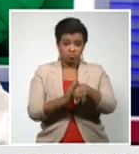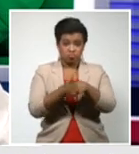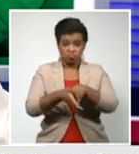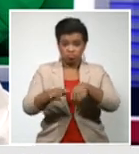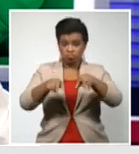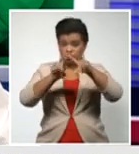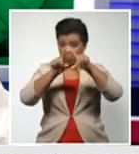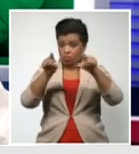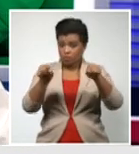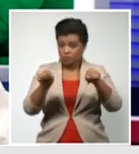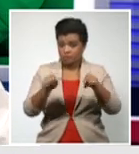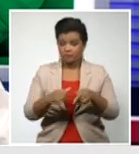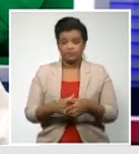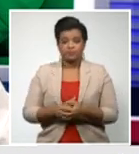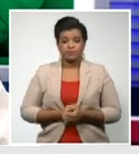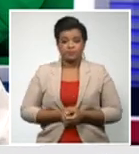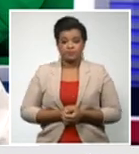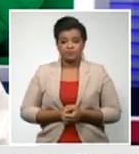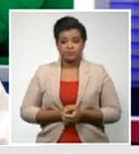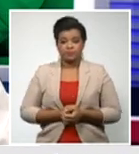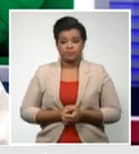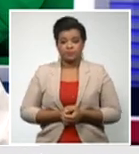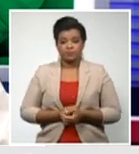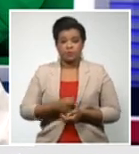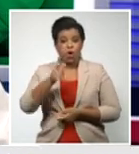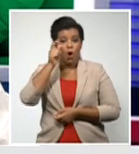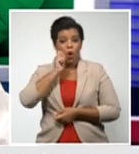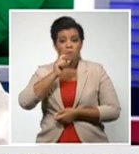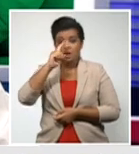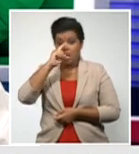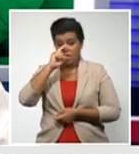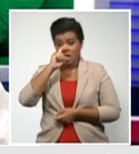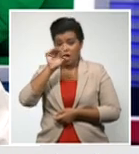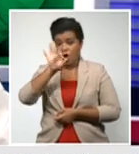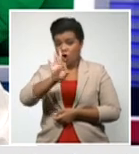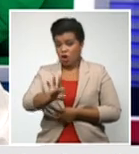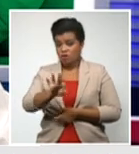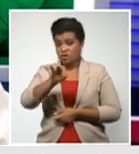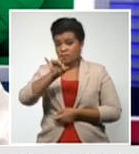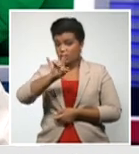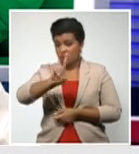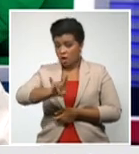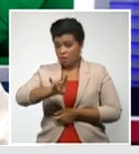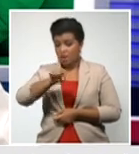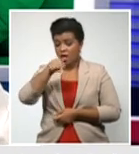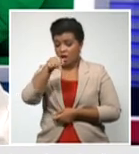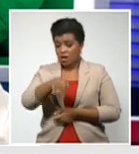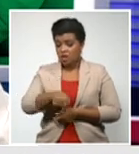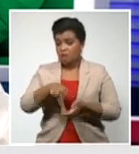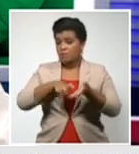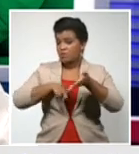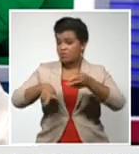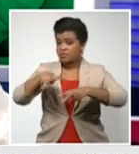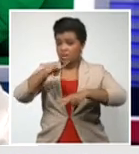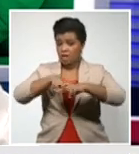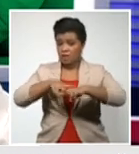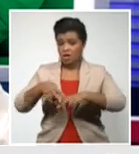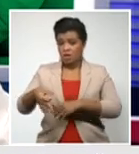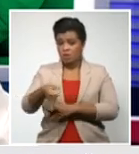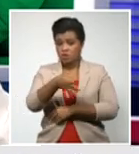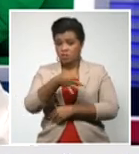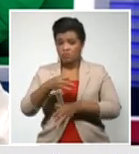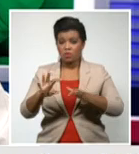país es un paciente masculino de 89 años de edad, de aquí de la provincia de La Habana, del municipio